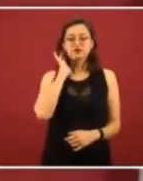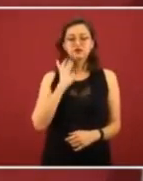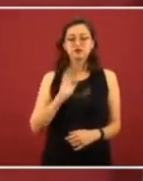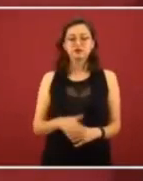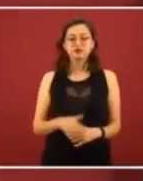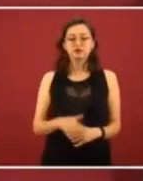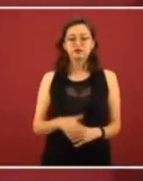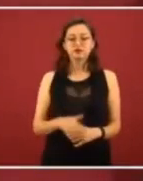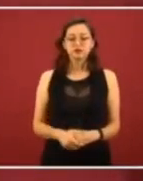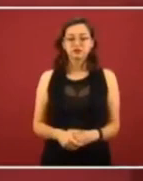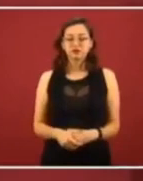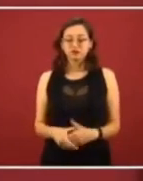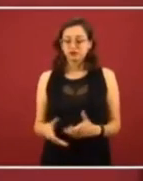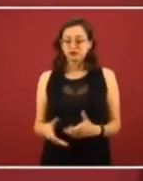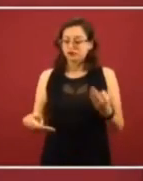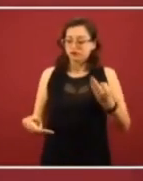cooperación, el apoyo